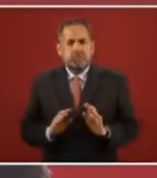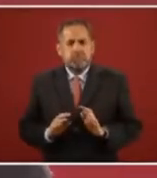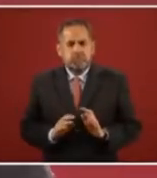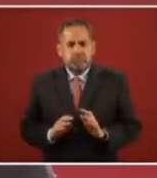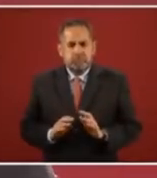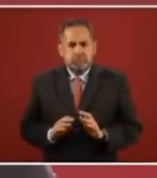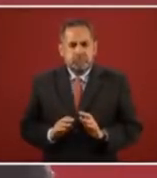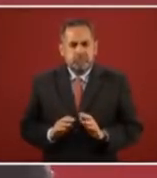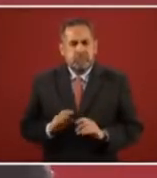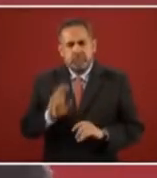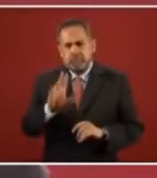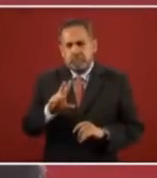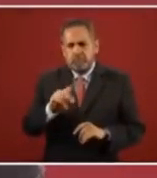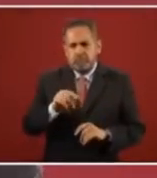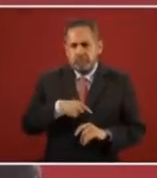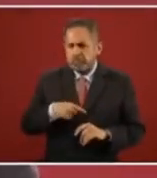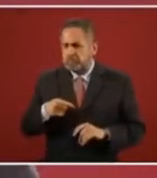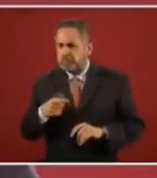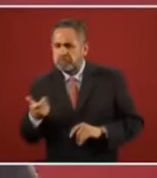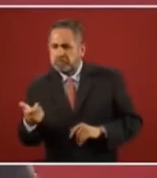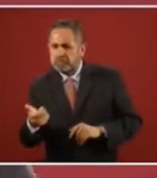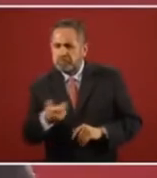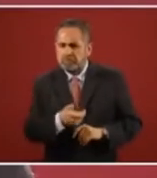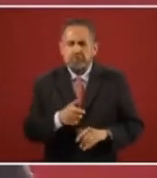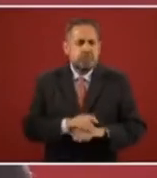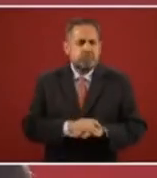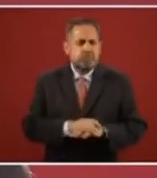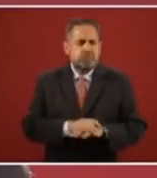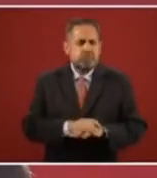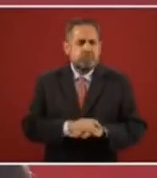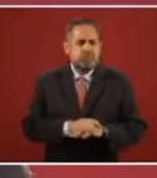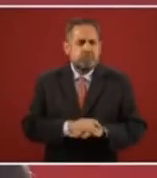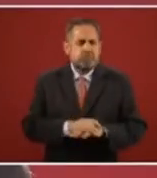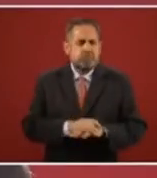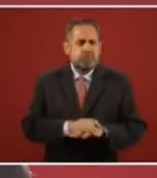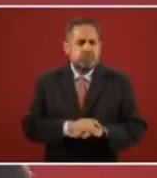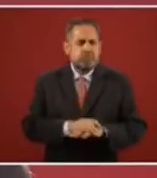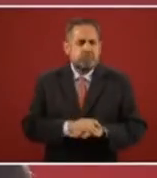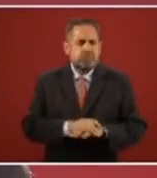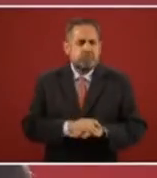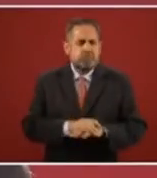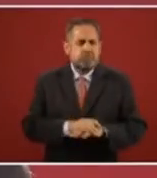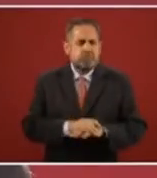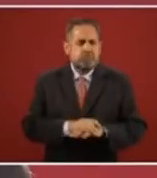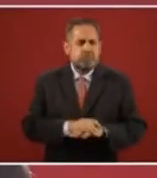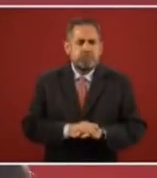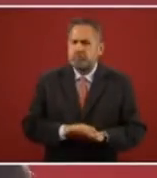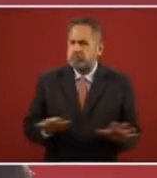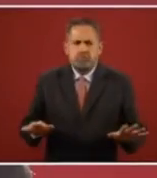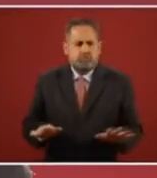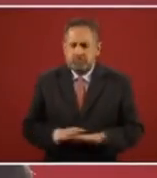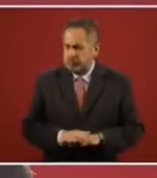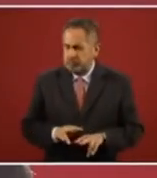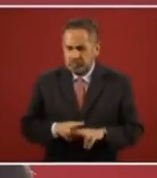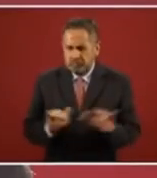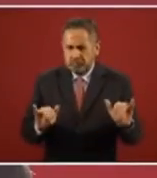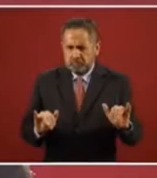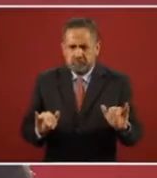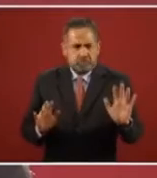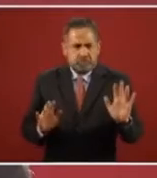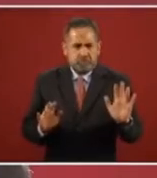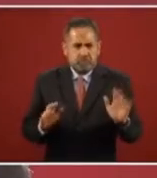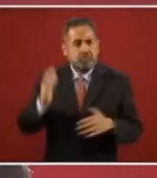crearía la mala costumbre que es dejar de esta casta de que